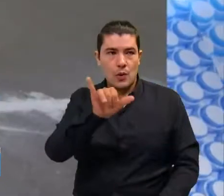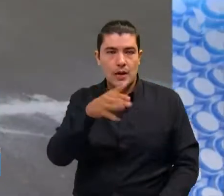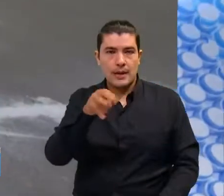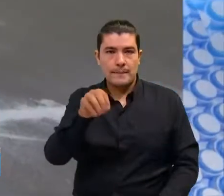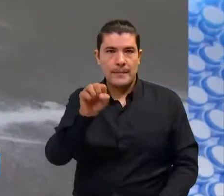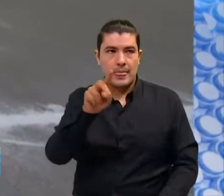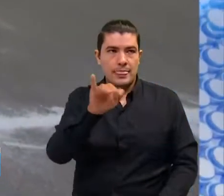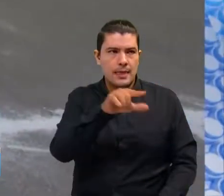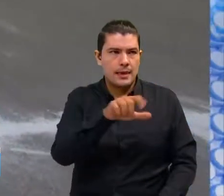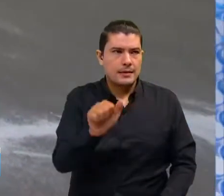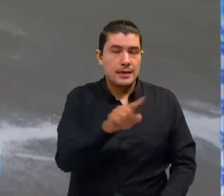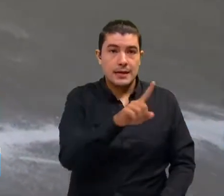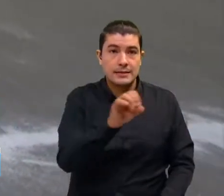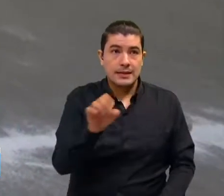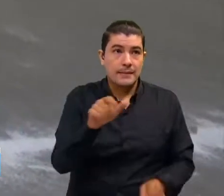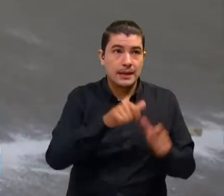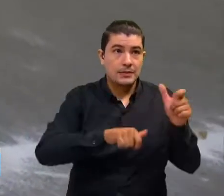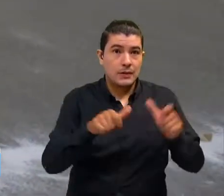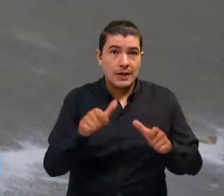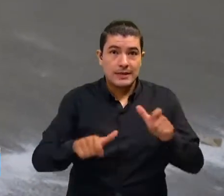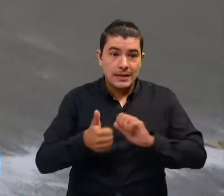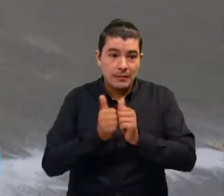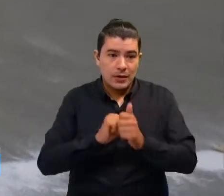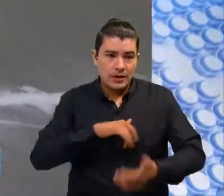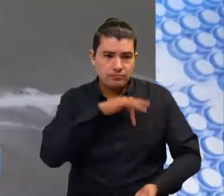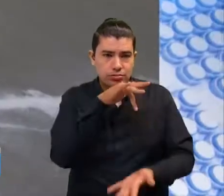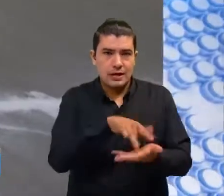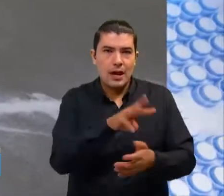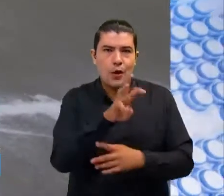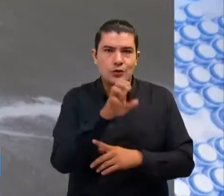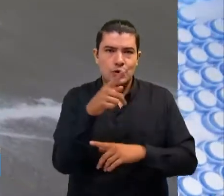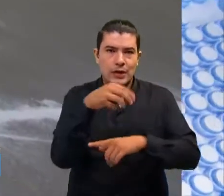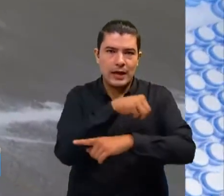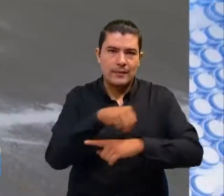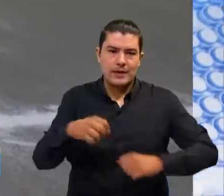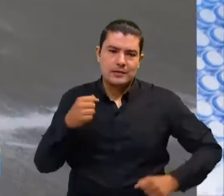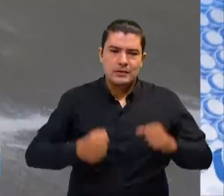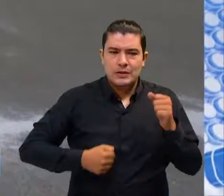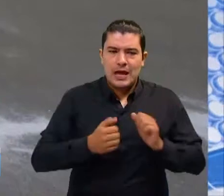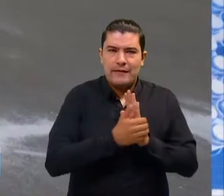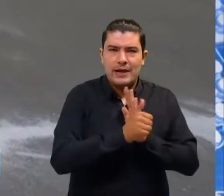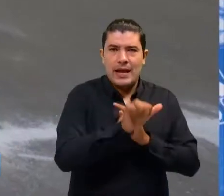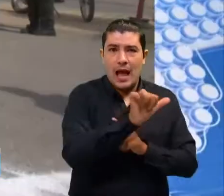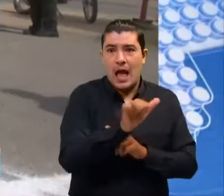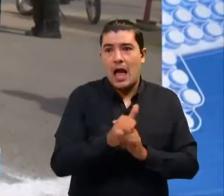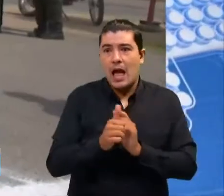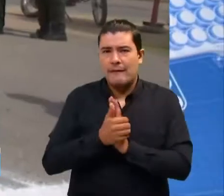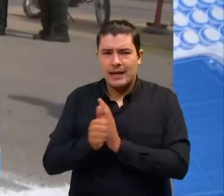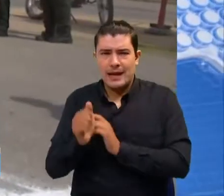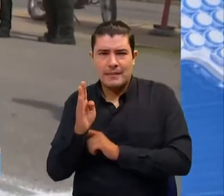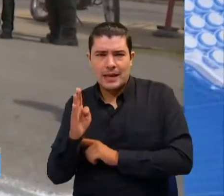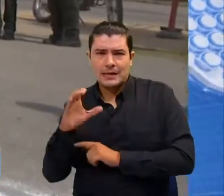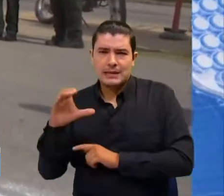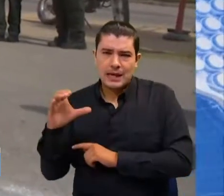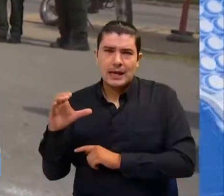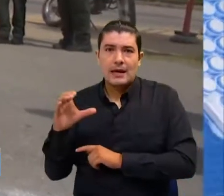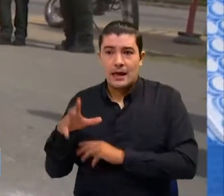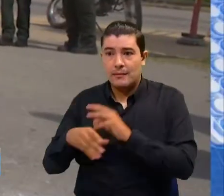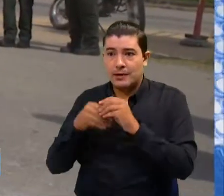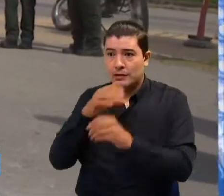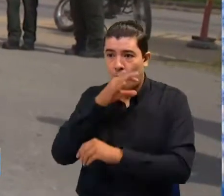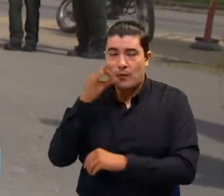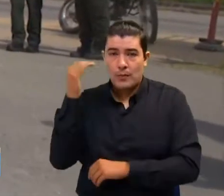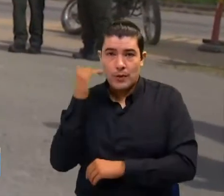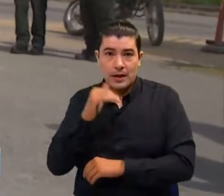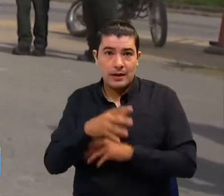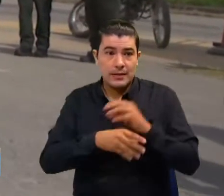deportistas se cumplió 8 kilómetros de recorrido de distancia en categorías élite, Master A, Master B y C. En damas y varones, atletas